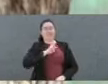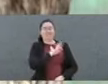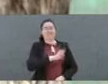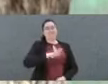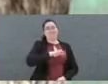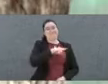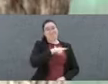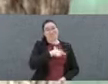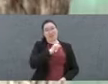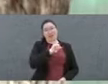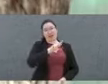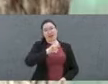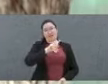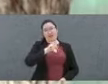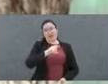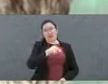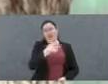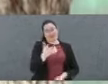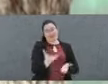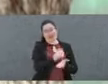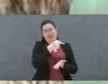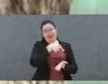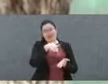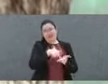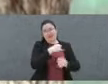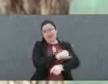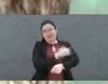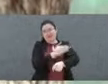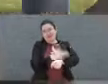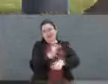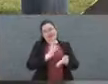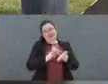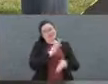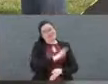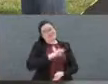Armando Quintero por su triunfo aquí en Iztacalco.